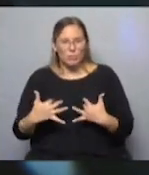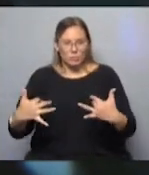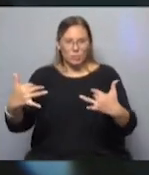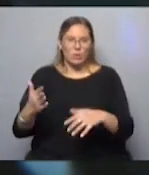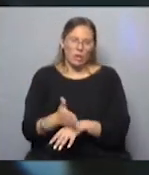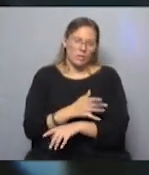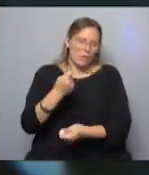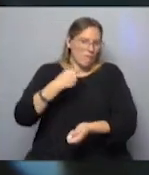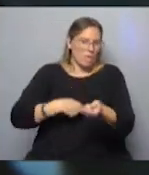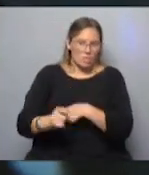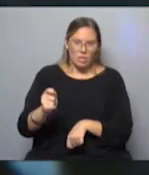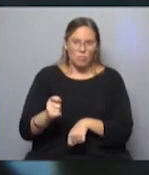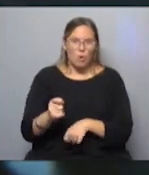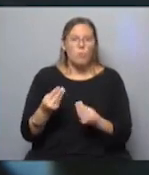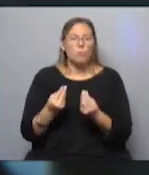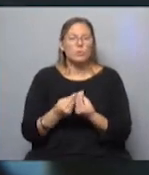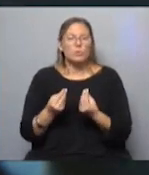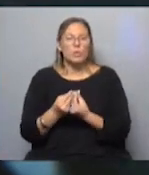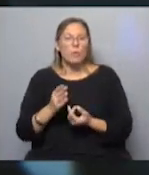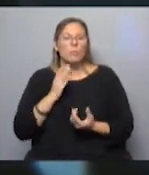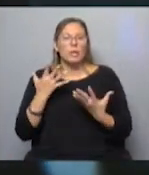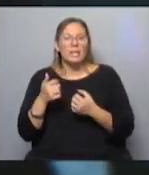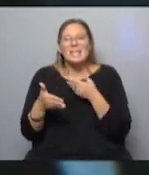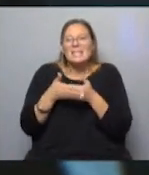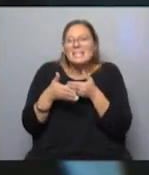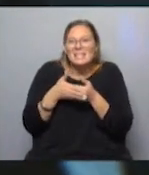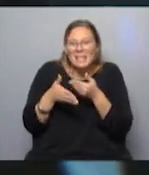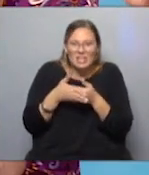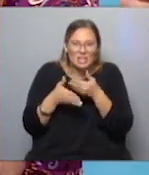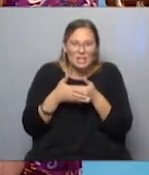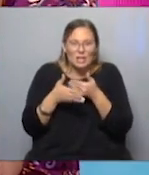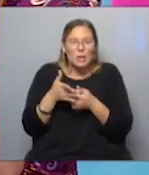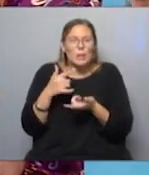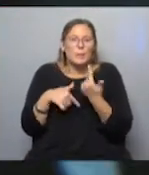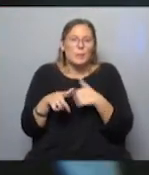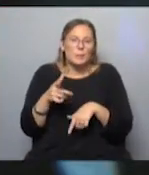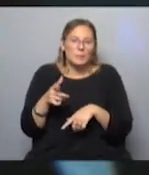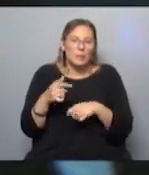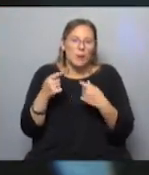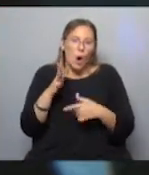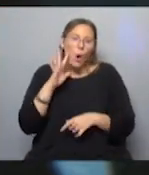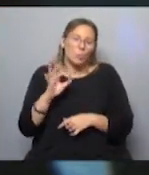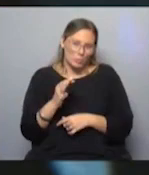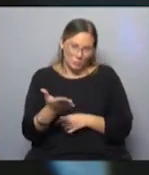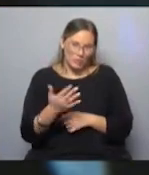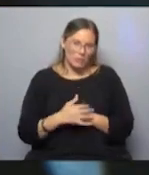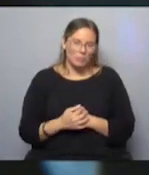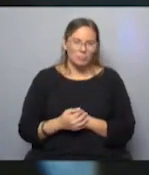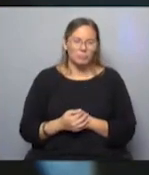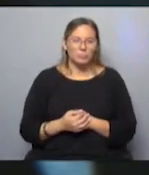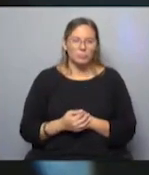revendiendo muchas señoras que quieren estar cerca entonces bueno ahí le dimos una oportunidad